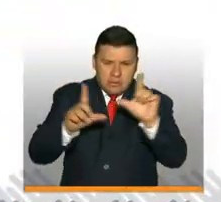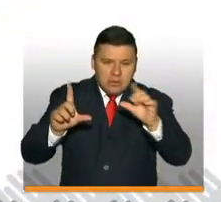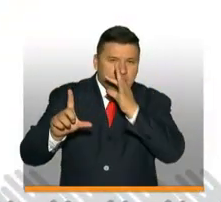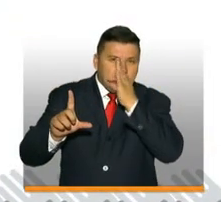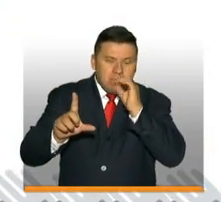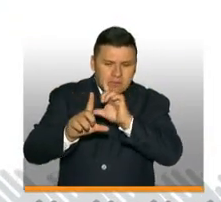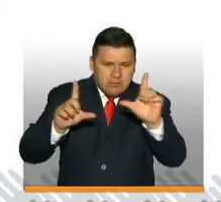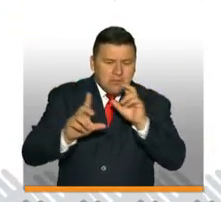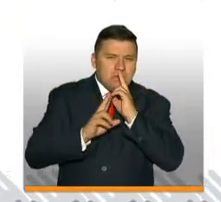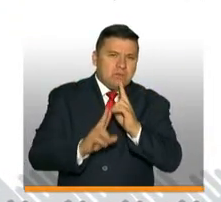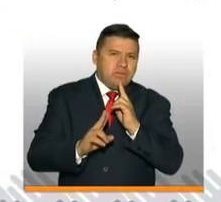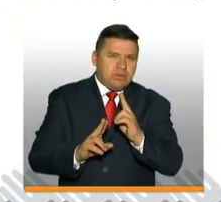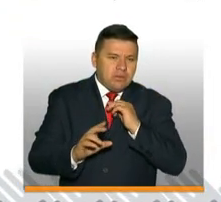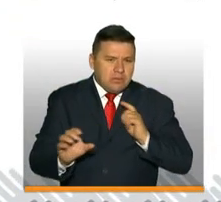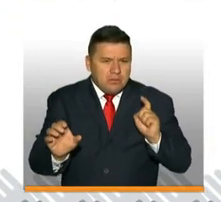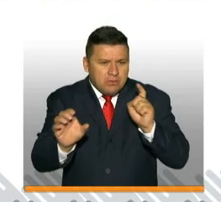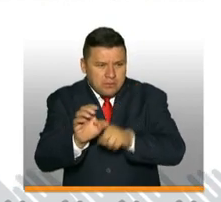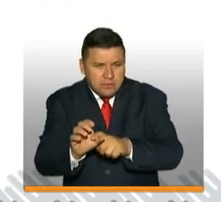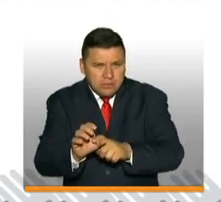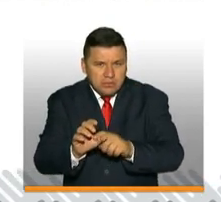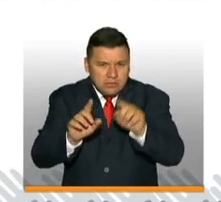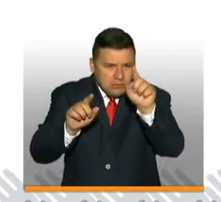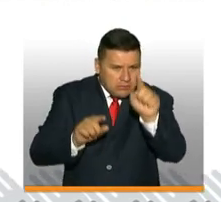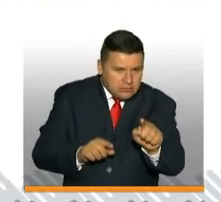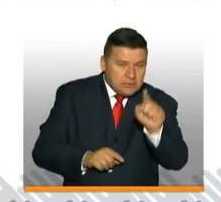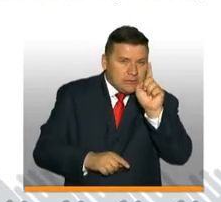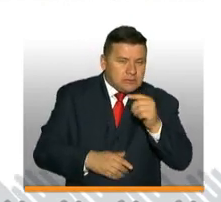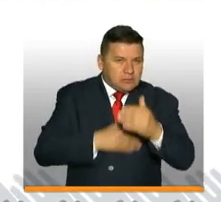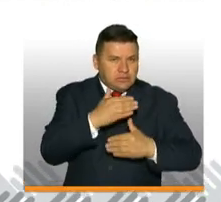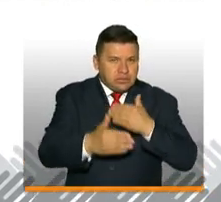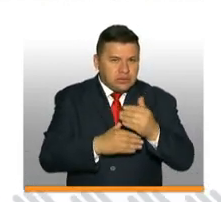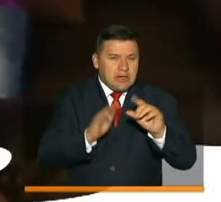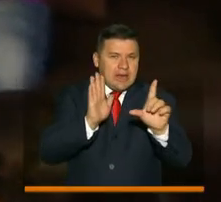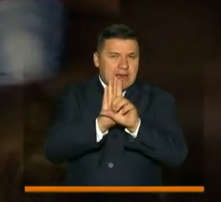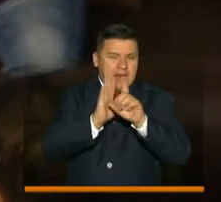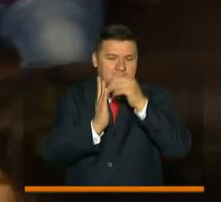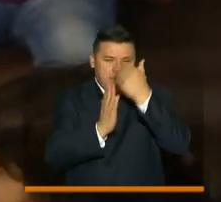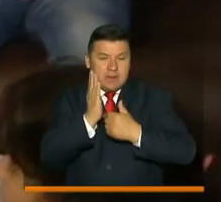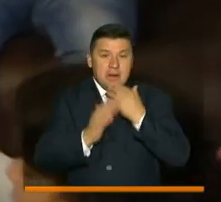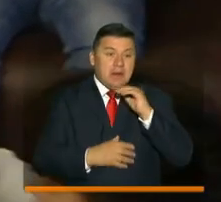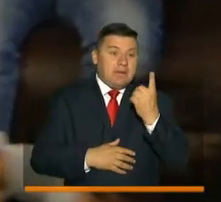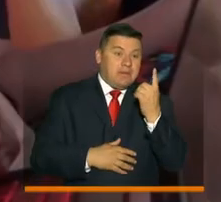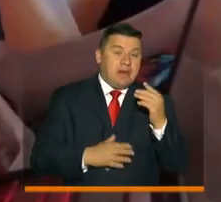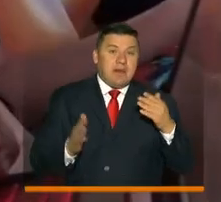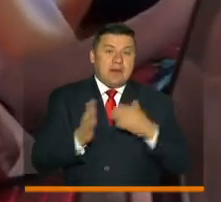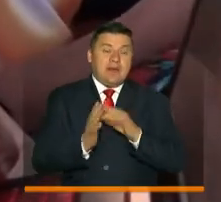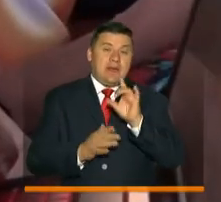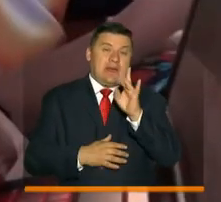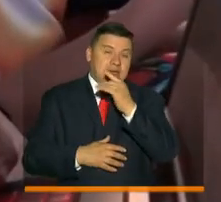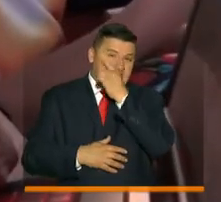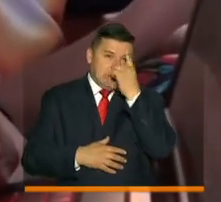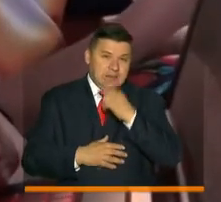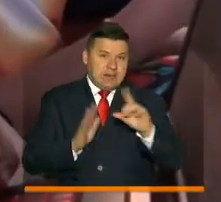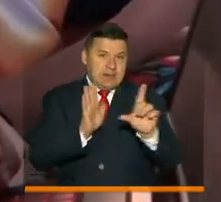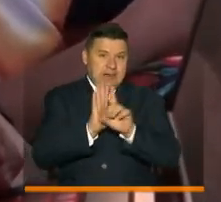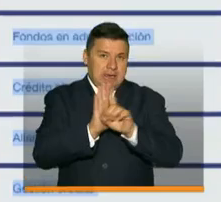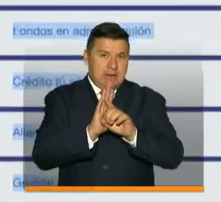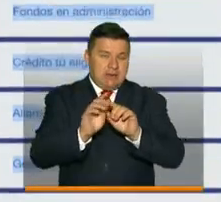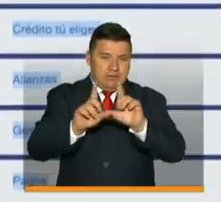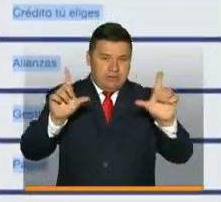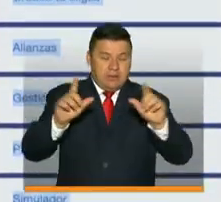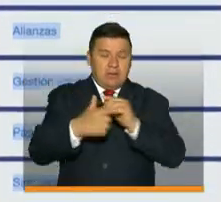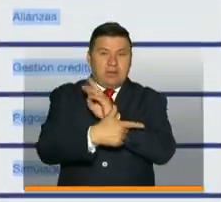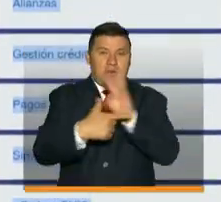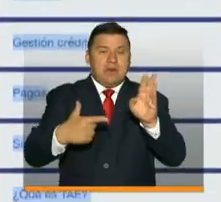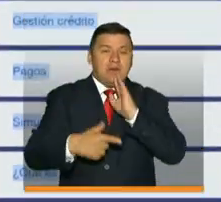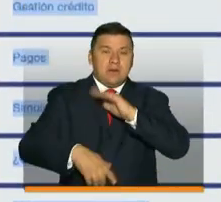contraseña el resultado de su inscripción y deberán realizar el proceso de legalización entre el 1 y el 15 de septiembre en la plataforma digital